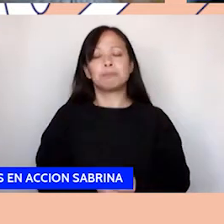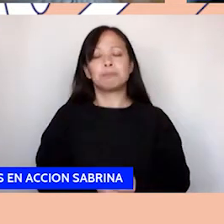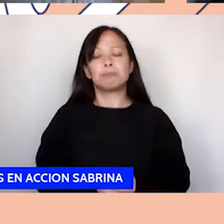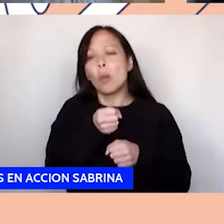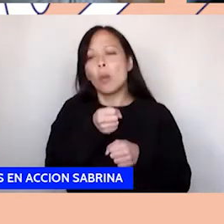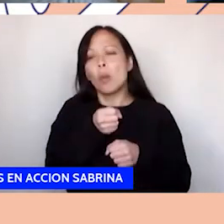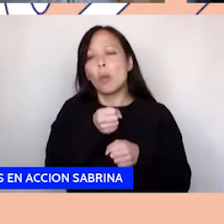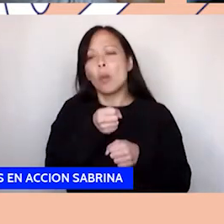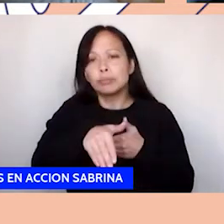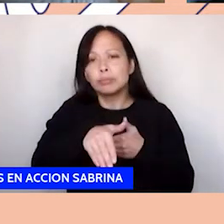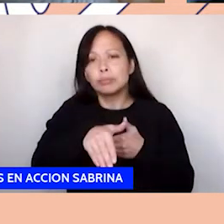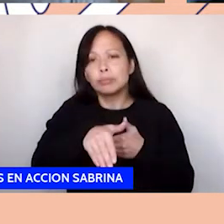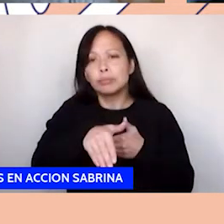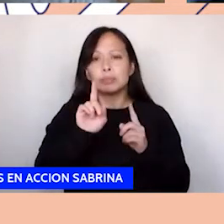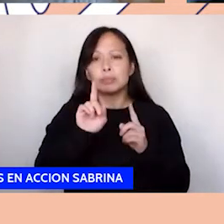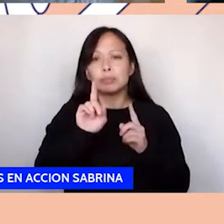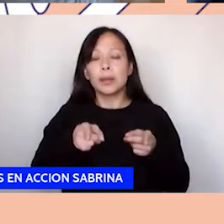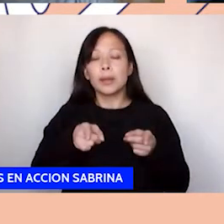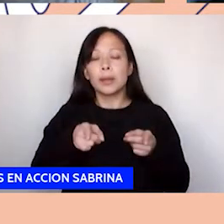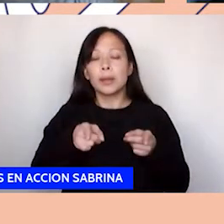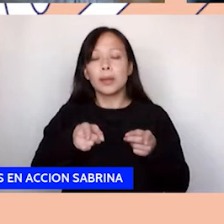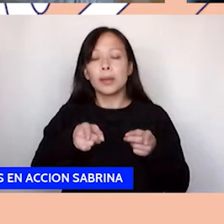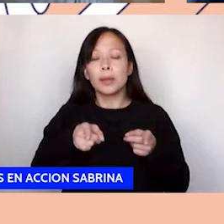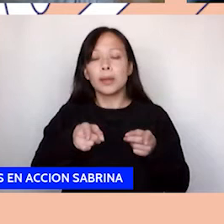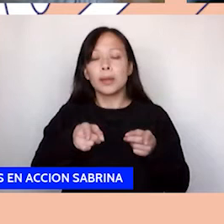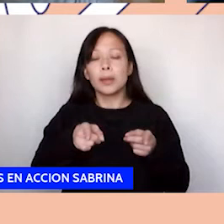en roles de liderazgo que tienen que ver con la tecnología?